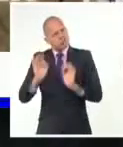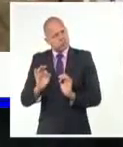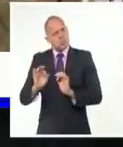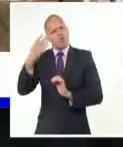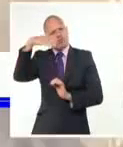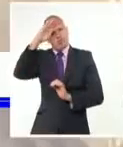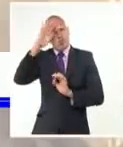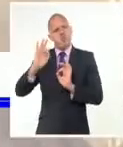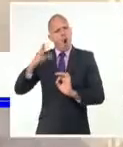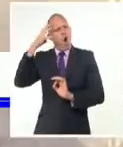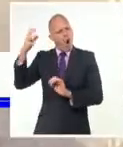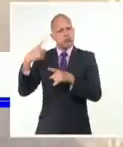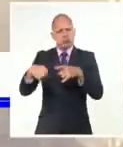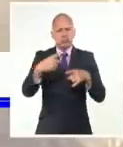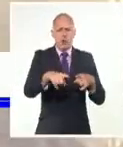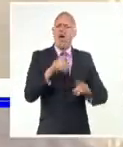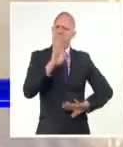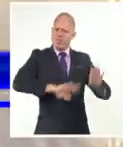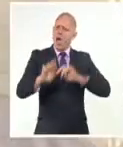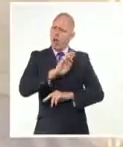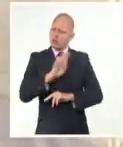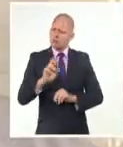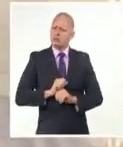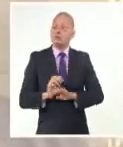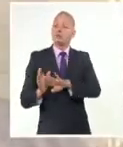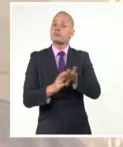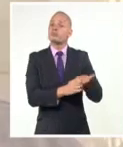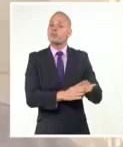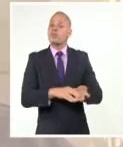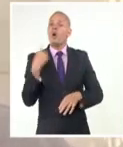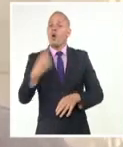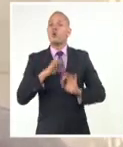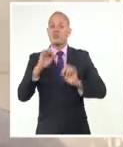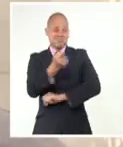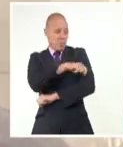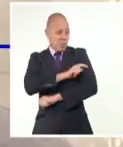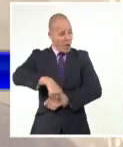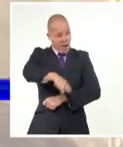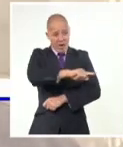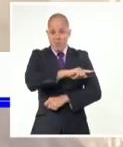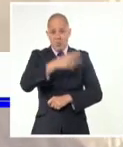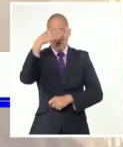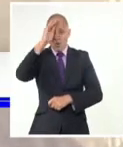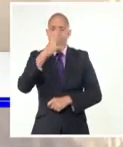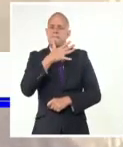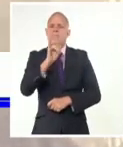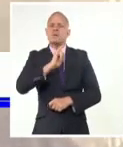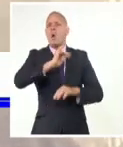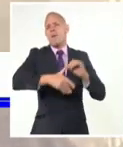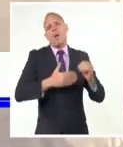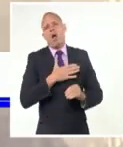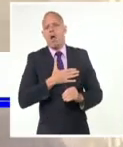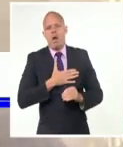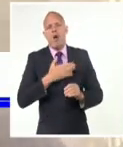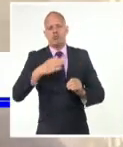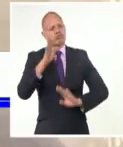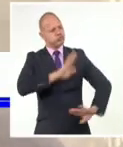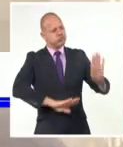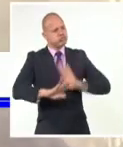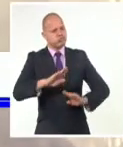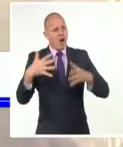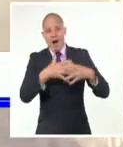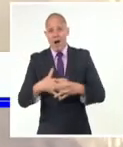son revolucionarios. Manifestamos nuestra solidaridad con el hermano pueblo de Cuba y su gobierno ante la injerencia directa de Estados